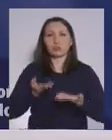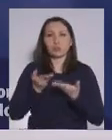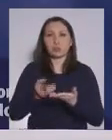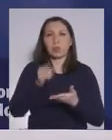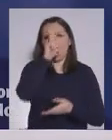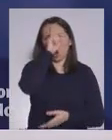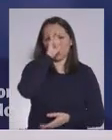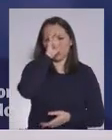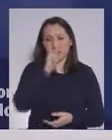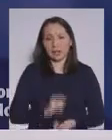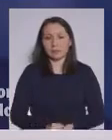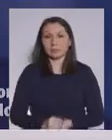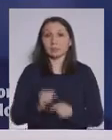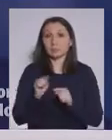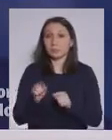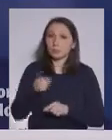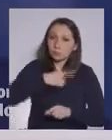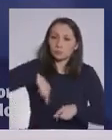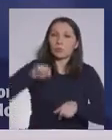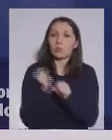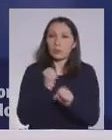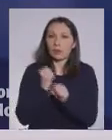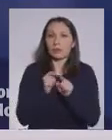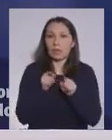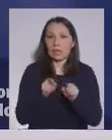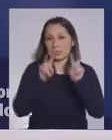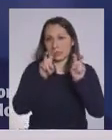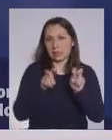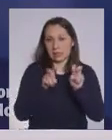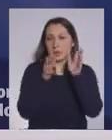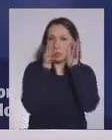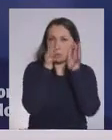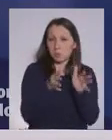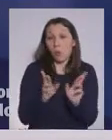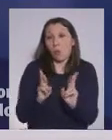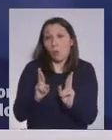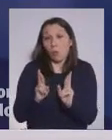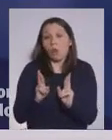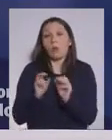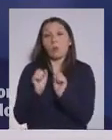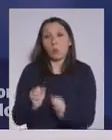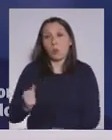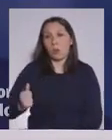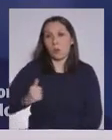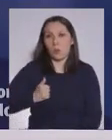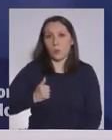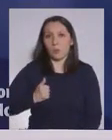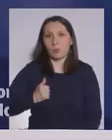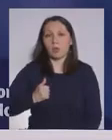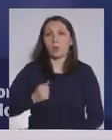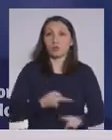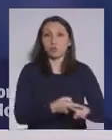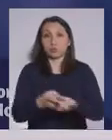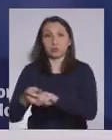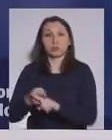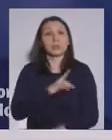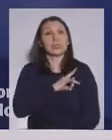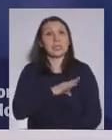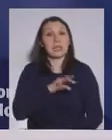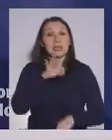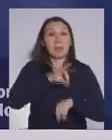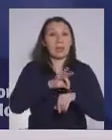hospitales así que estamos trabajando en esa área y espero que podamos cumplir con la sociedad chilena de medicina